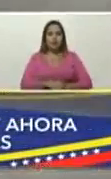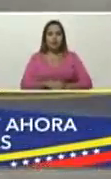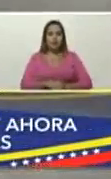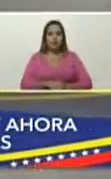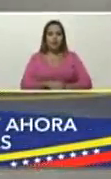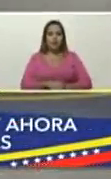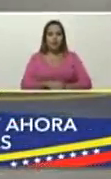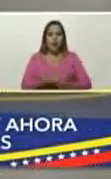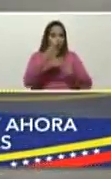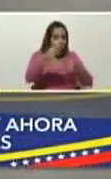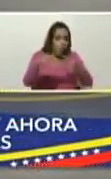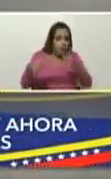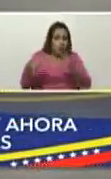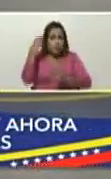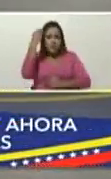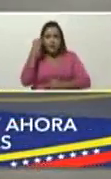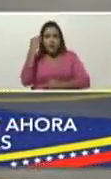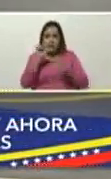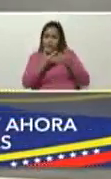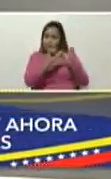Lo demás es el pensamiento conservador.